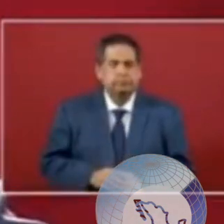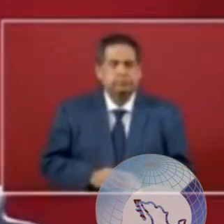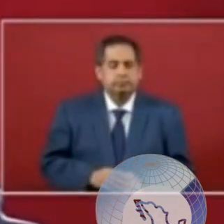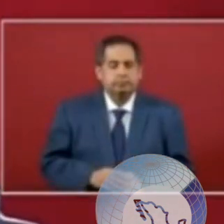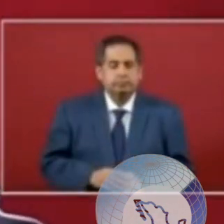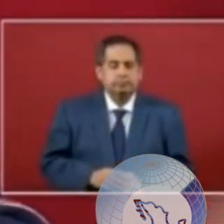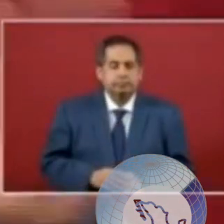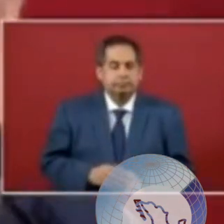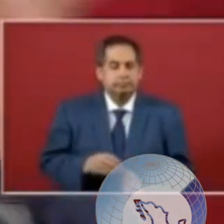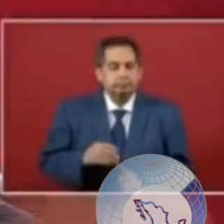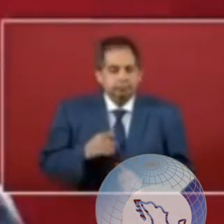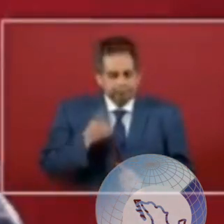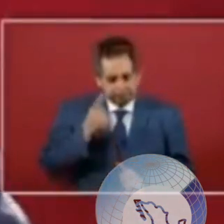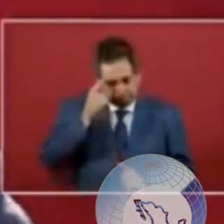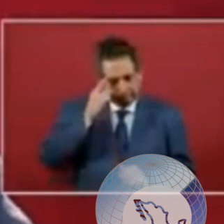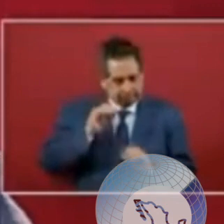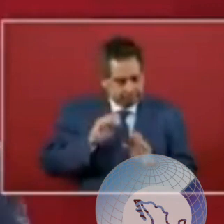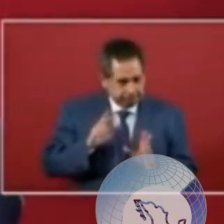Para que